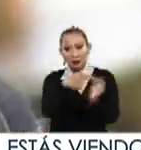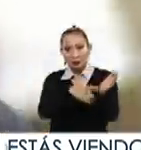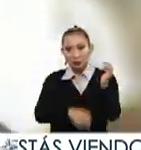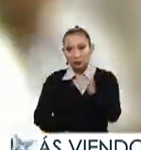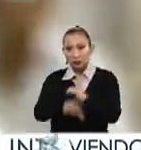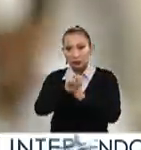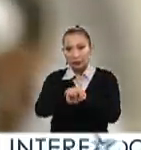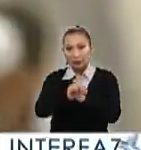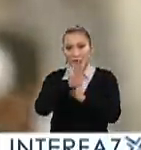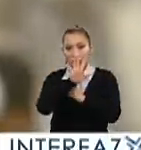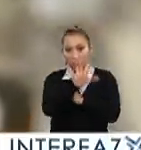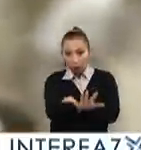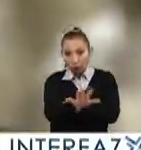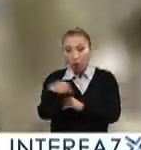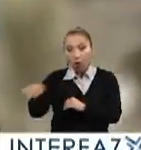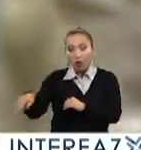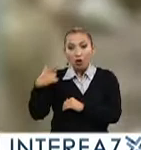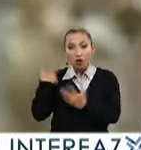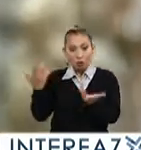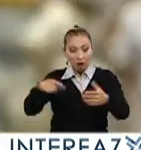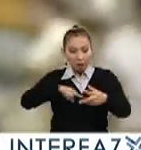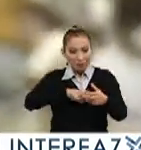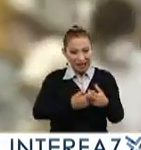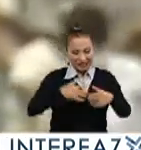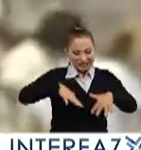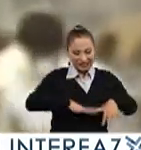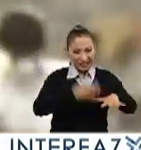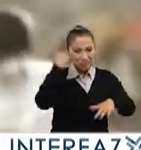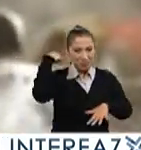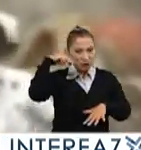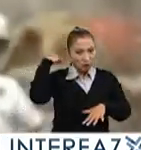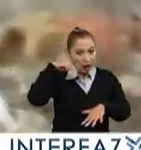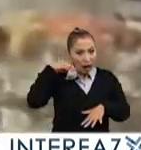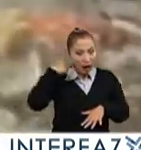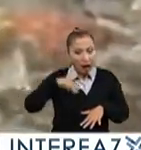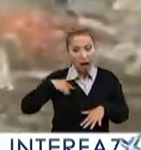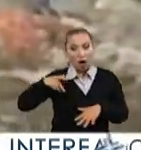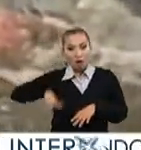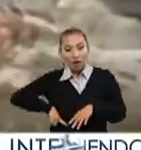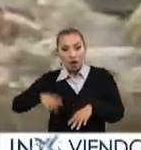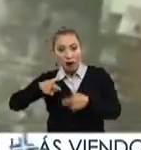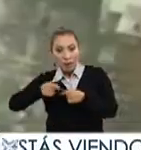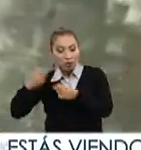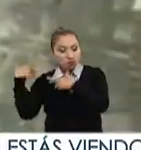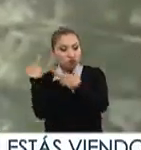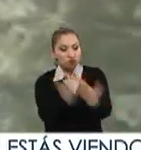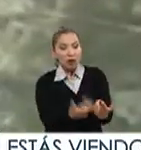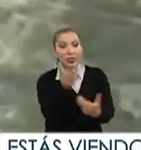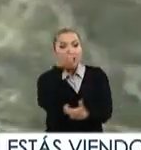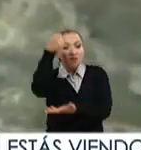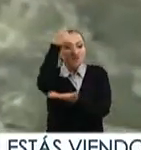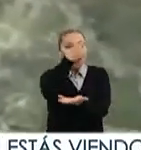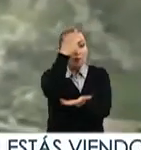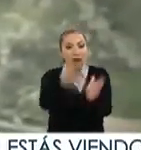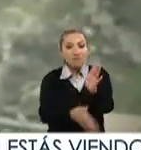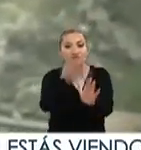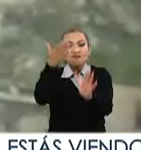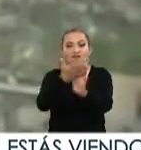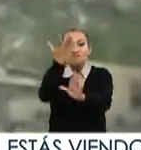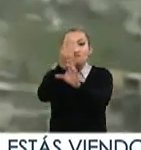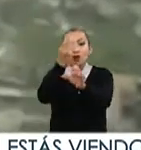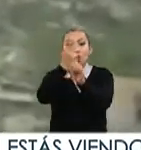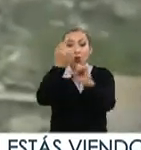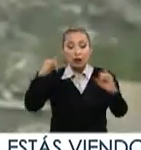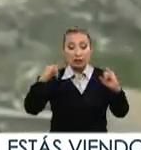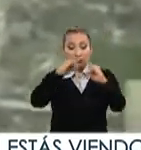de 1985, con origen en las costas de Michoacán, el gobierno de Japón donó a México dinero para la construcción de